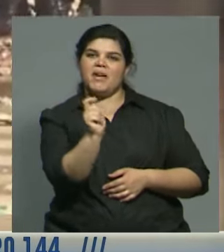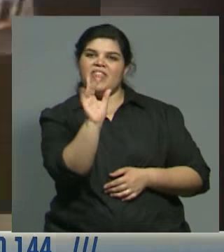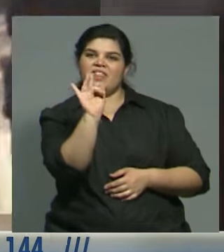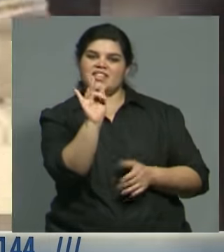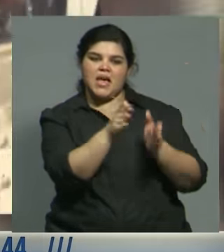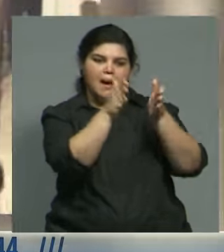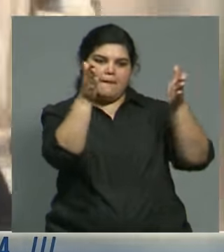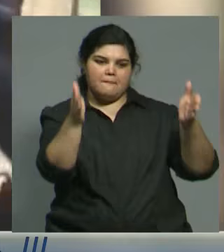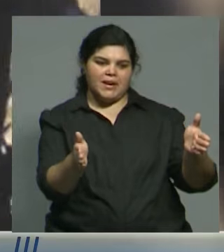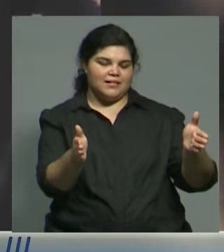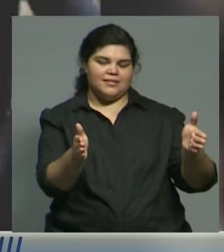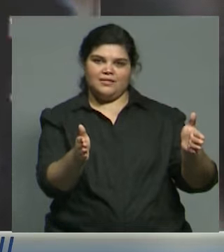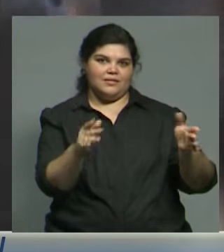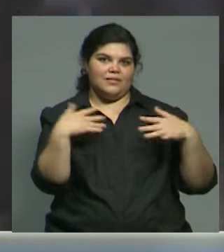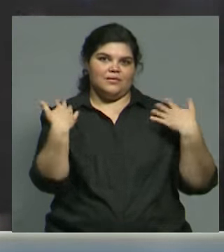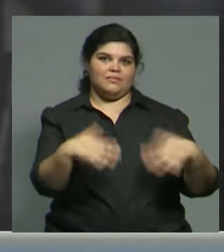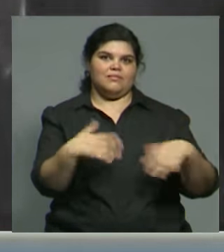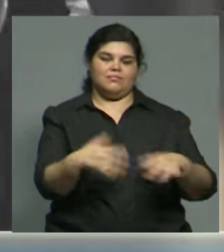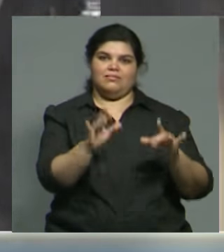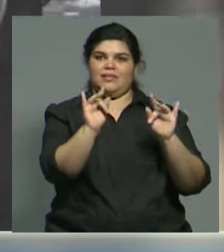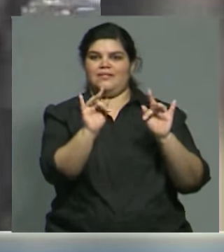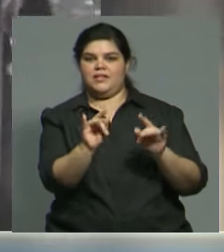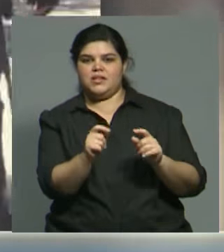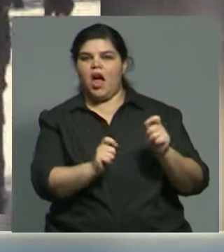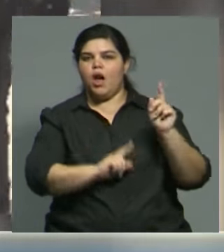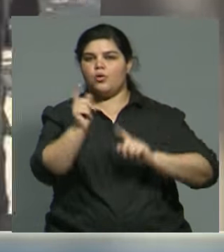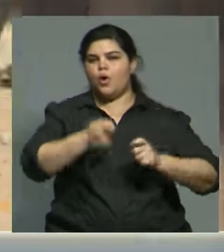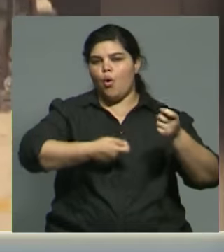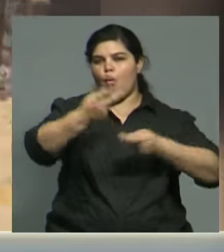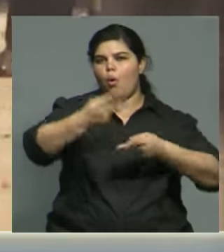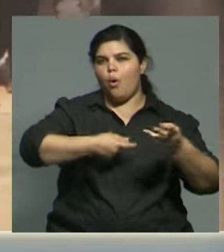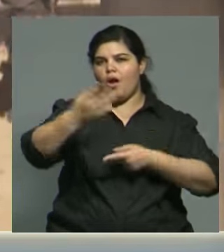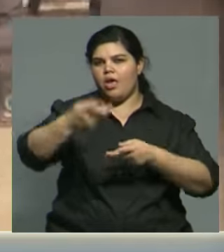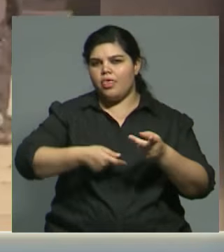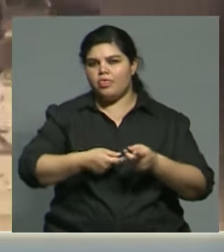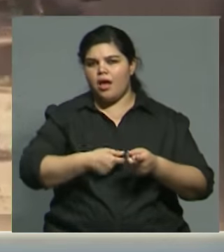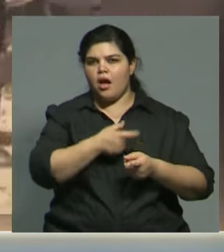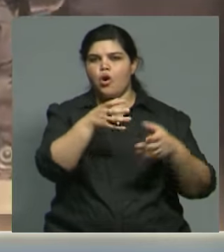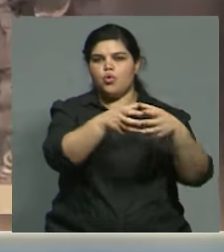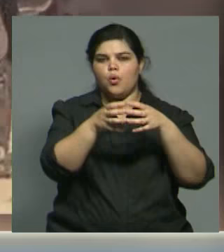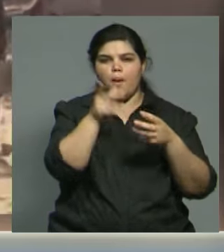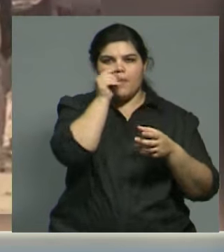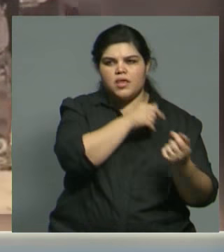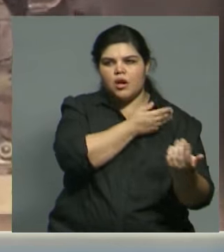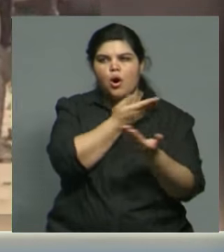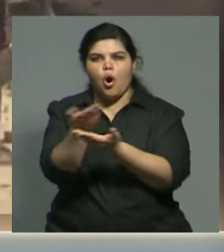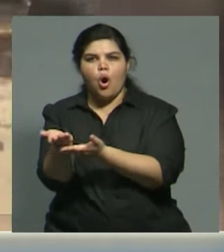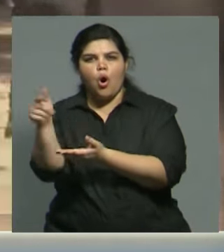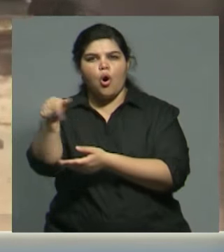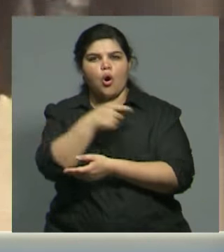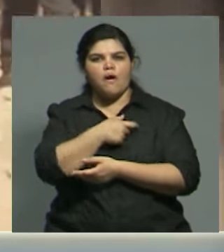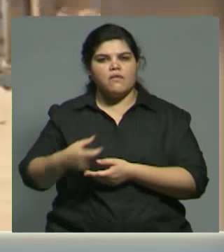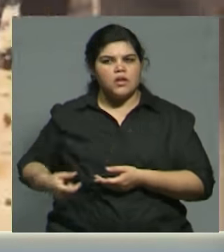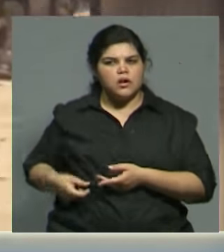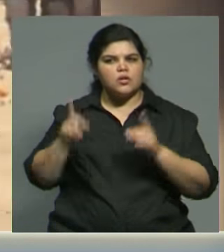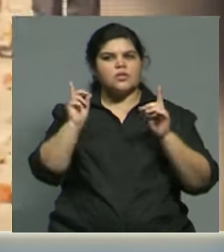diciembre empiezan a aparecer ciertas como rendiciones de cuentas que hacen algunos sectores políticos a los gobiernos y la misma ciudadanía también, ¿no? Se